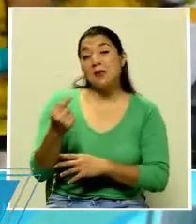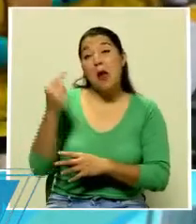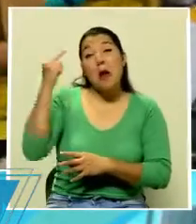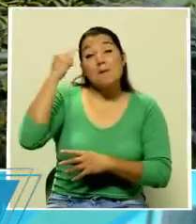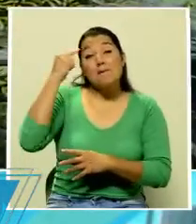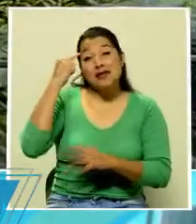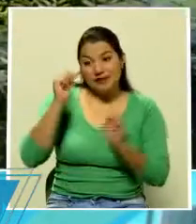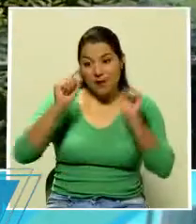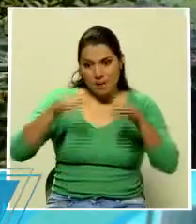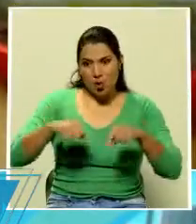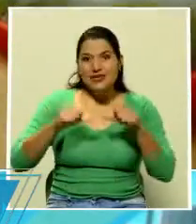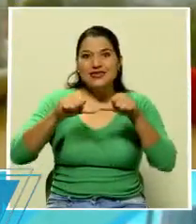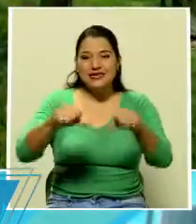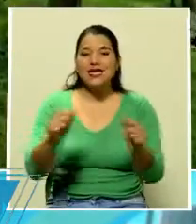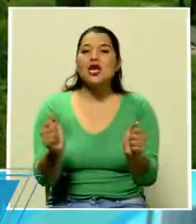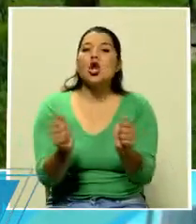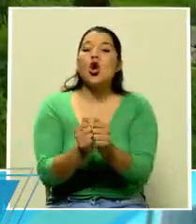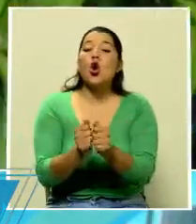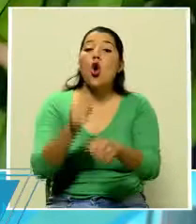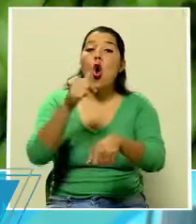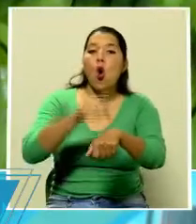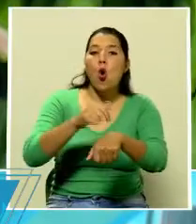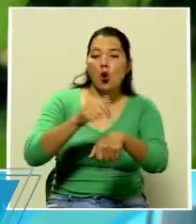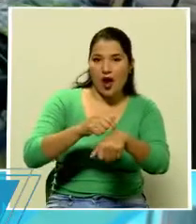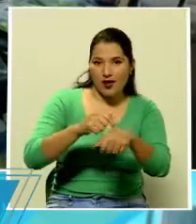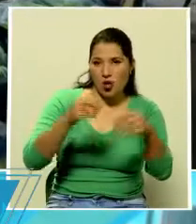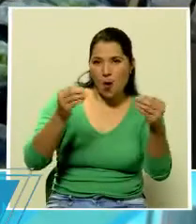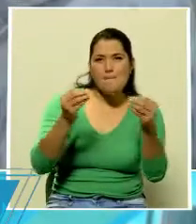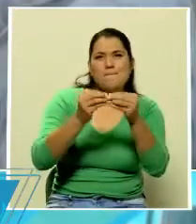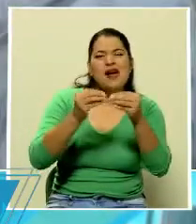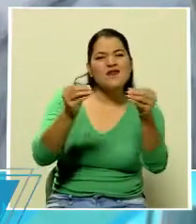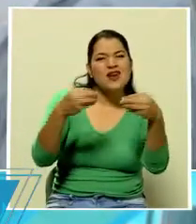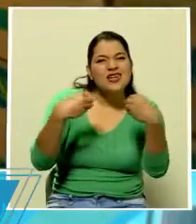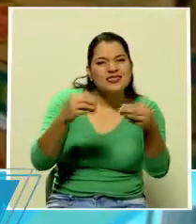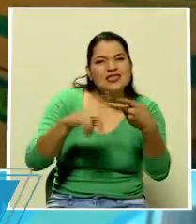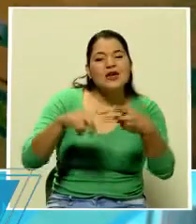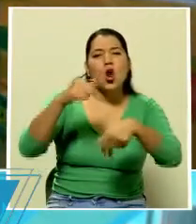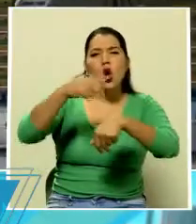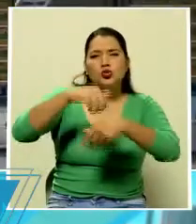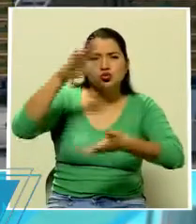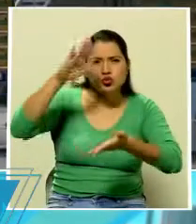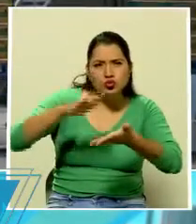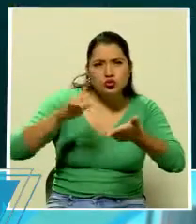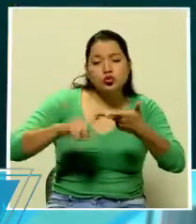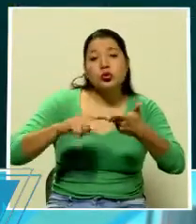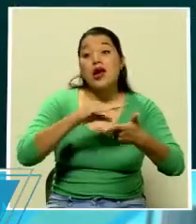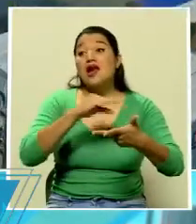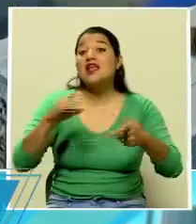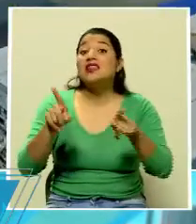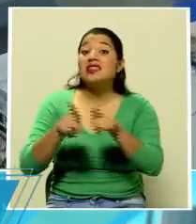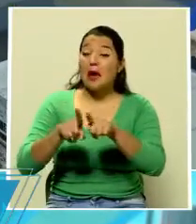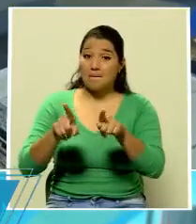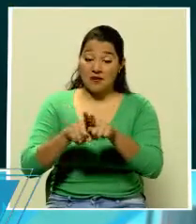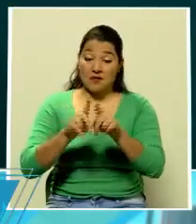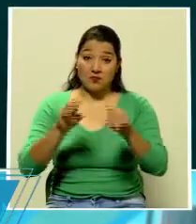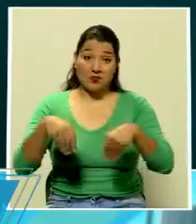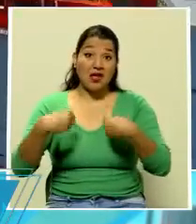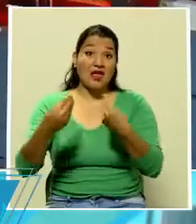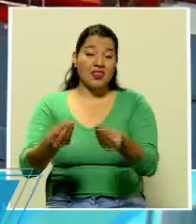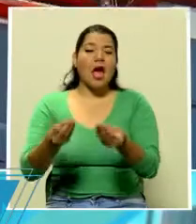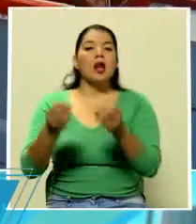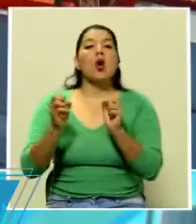continuar con horarios flexibles o reducidos, trabajar a distancia partes del tiempo y brindar algunas ofertas